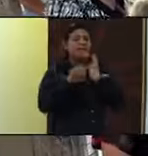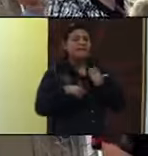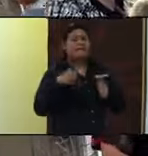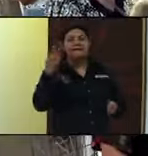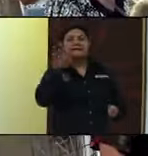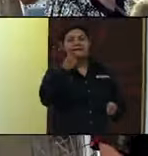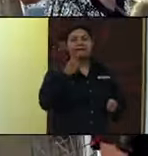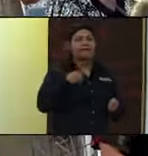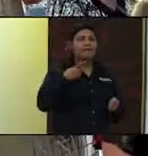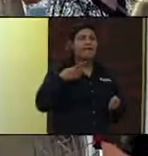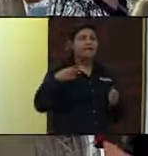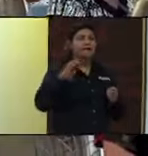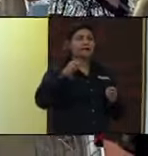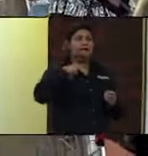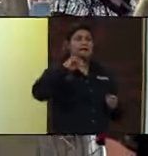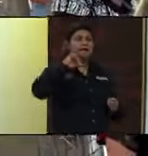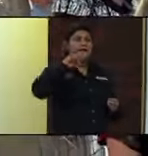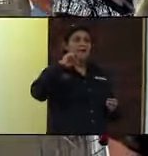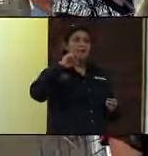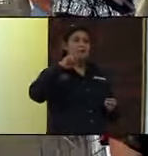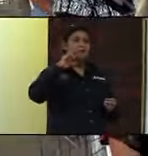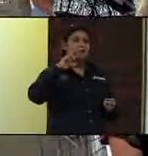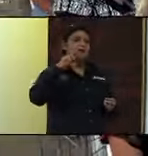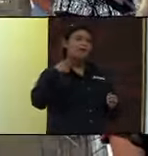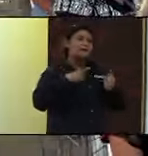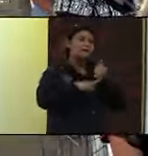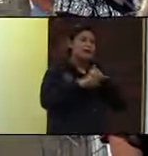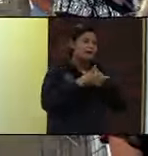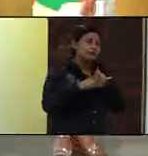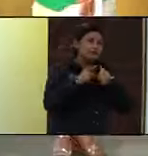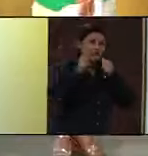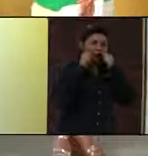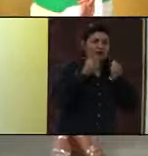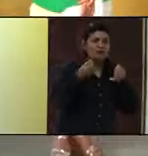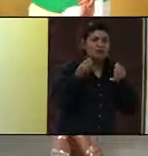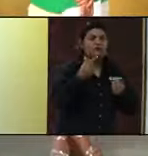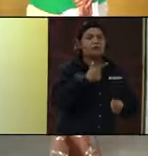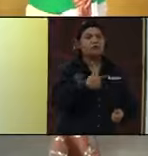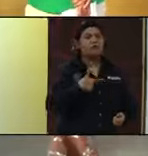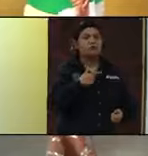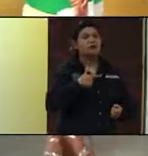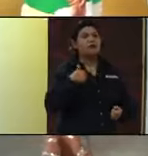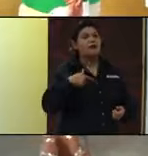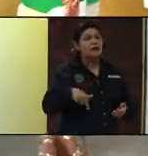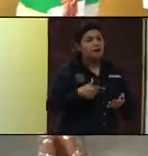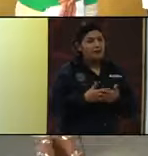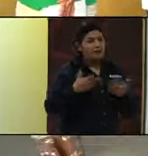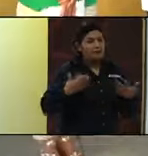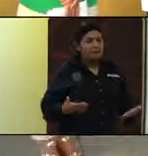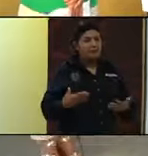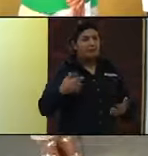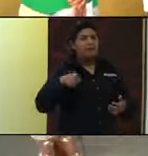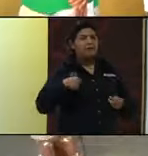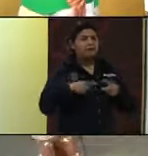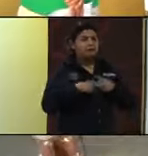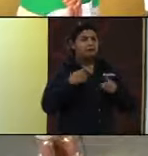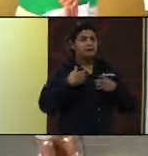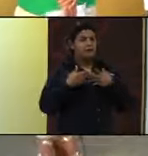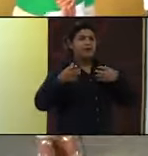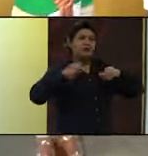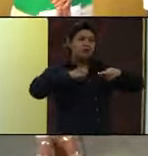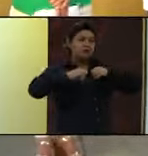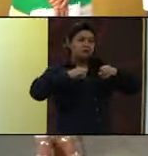vecinos de Miramar que van a plantearme algún problema. Los atiendo con mucho gusto. ahora que estuvimos iniciando una obra